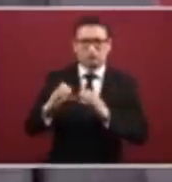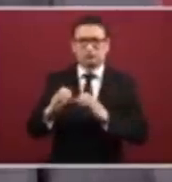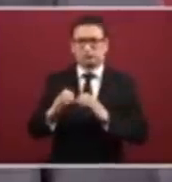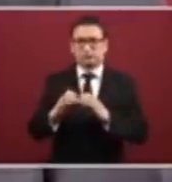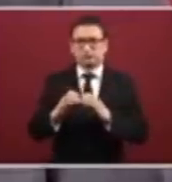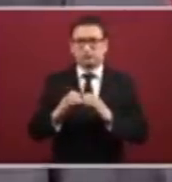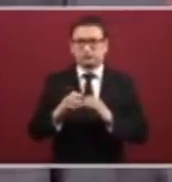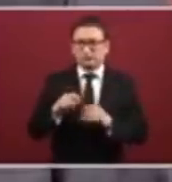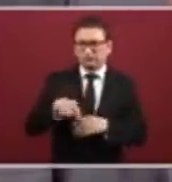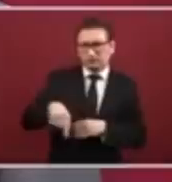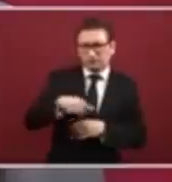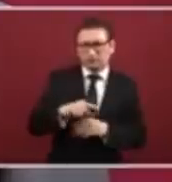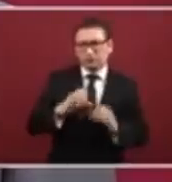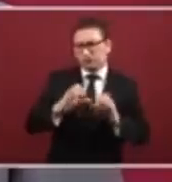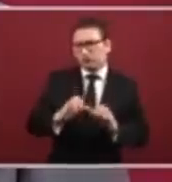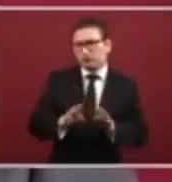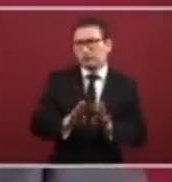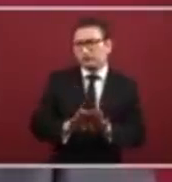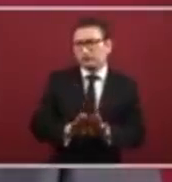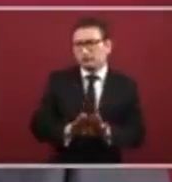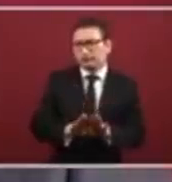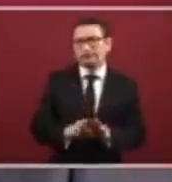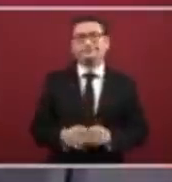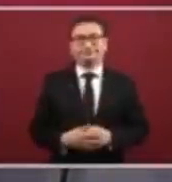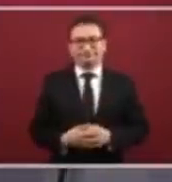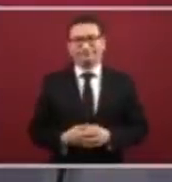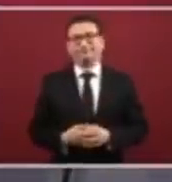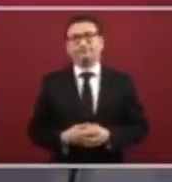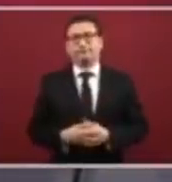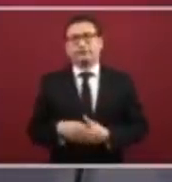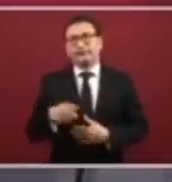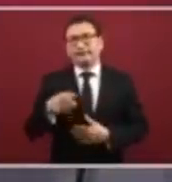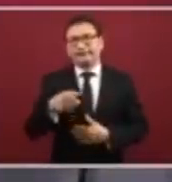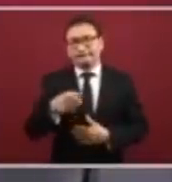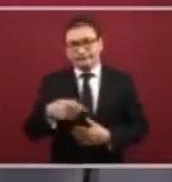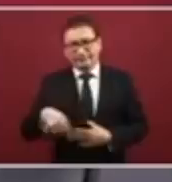cuidarlos es que no